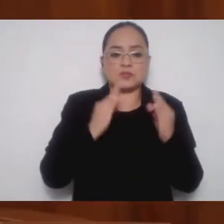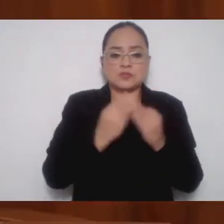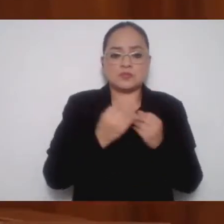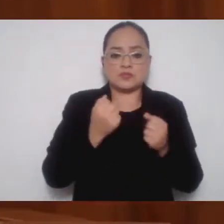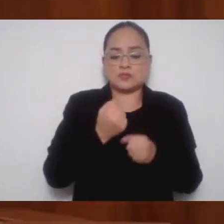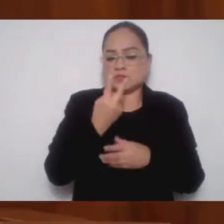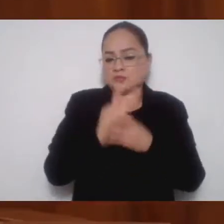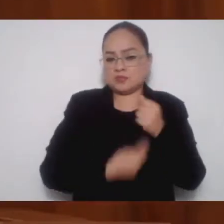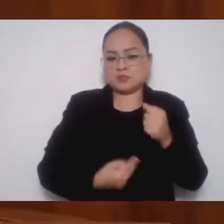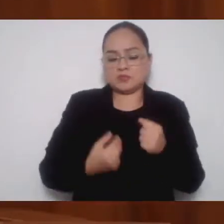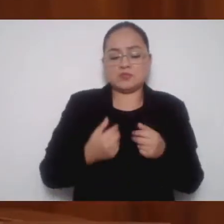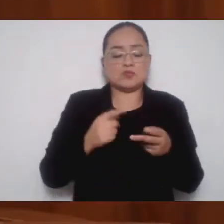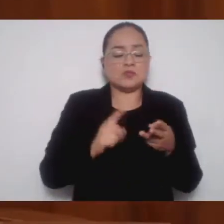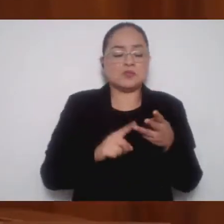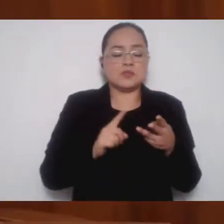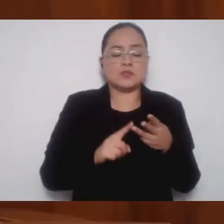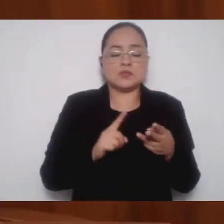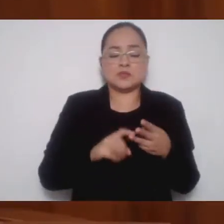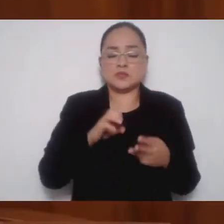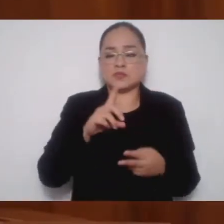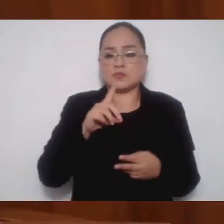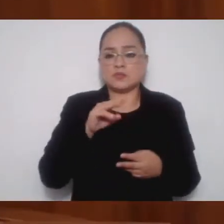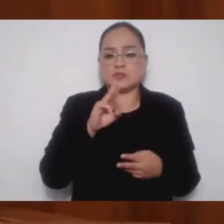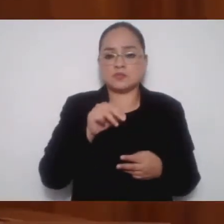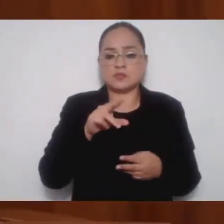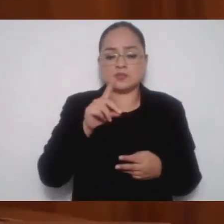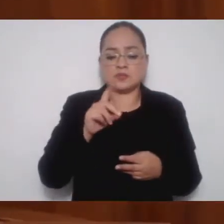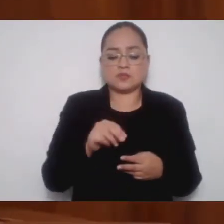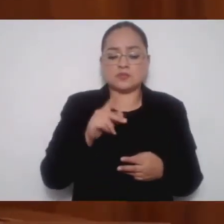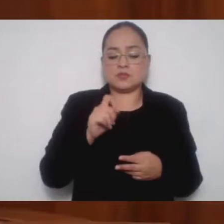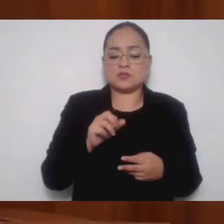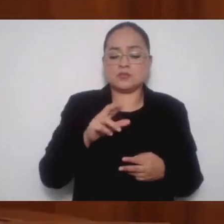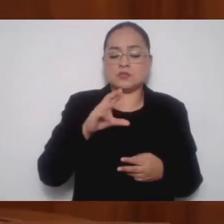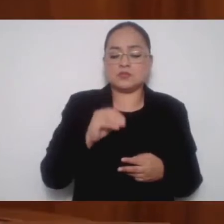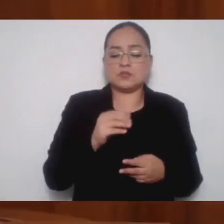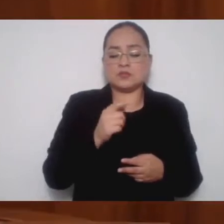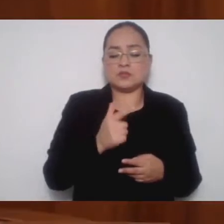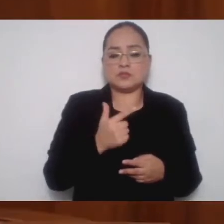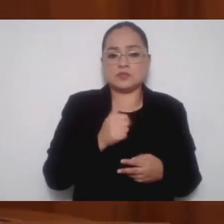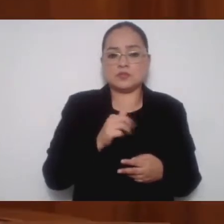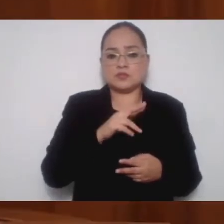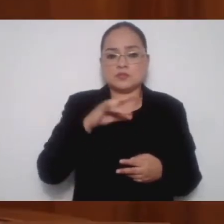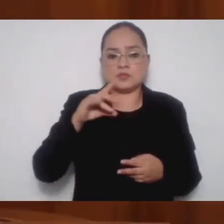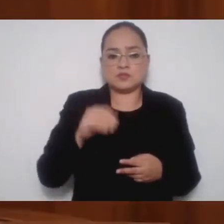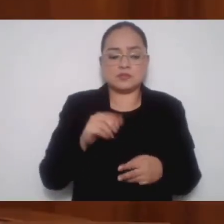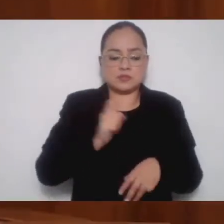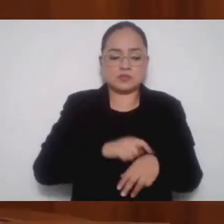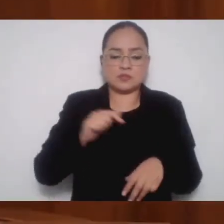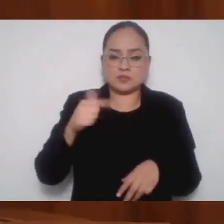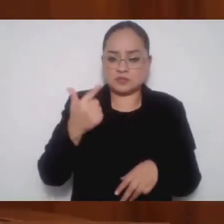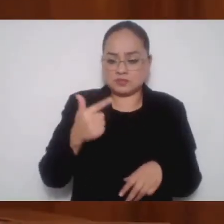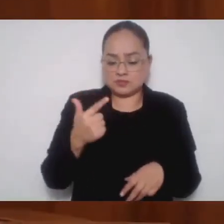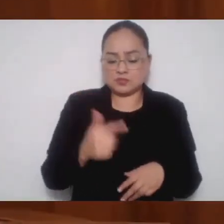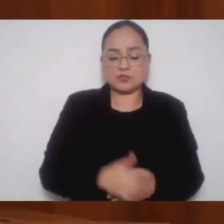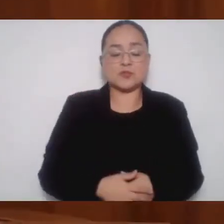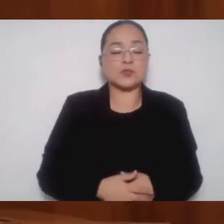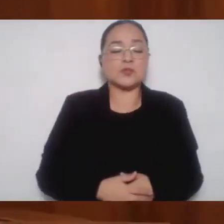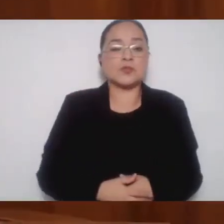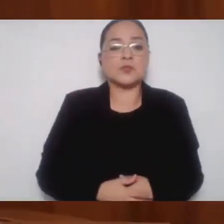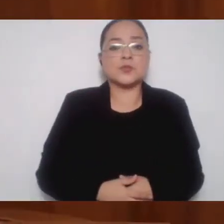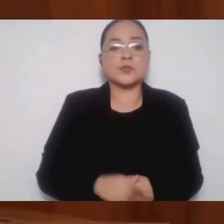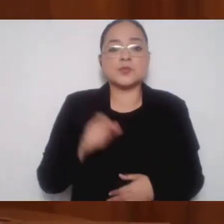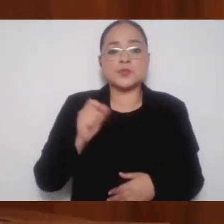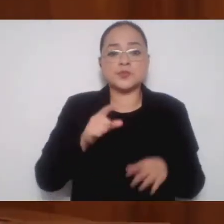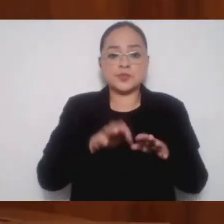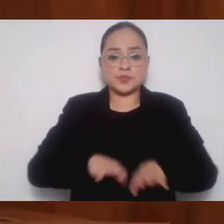modalidad mixta. Ciudadano Edmundo Porfirio Garrido Osorio, 12 horas.